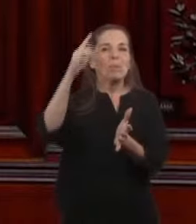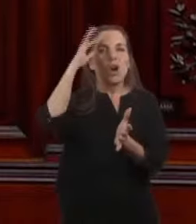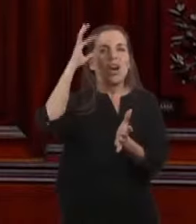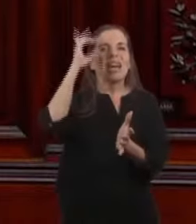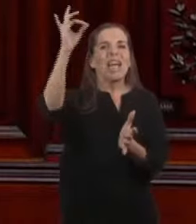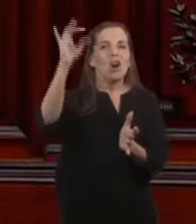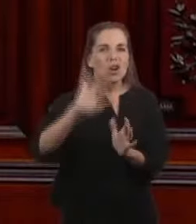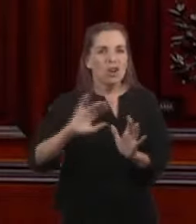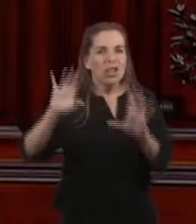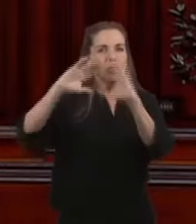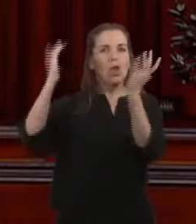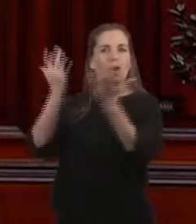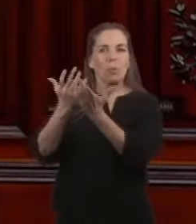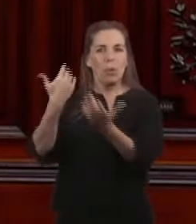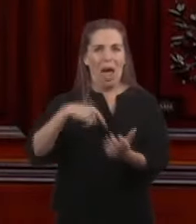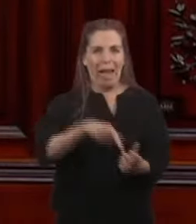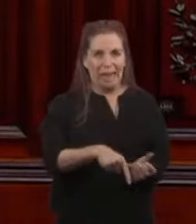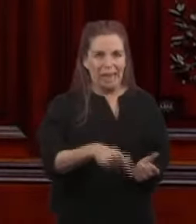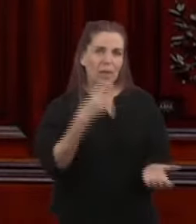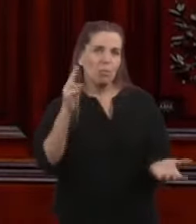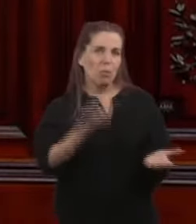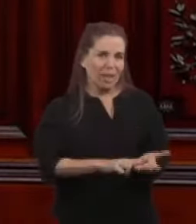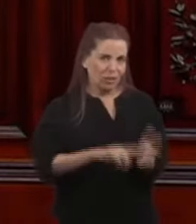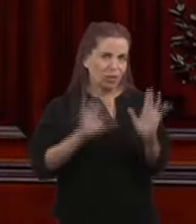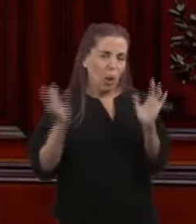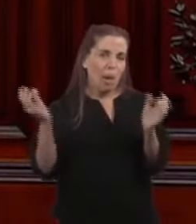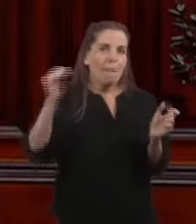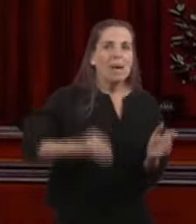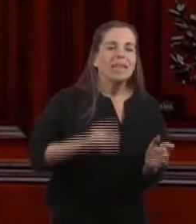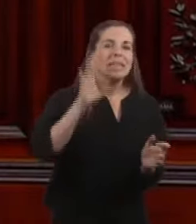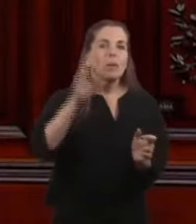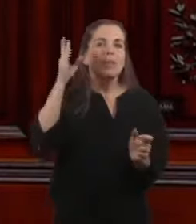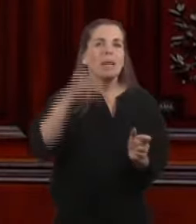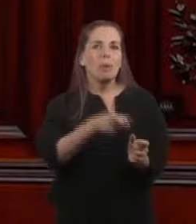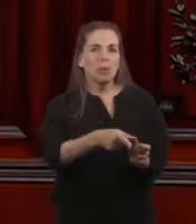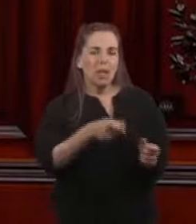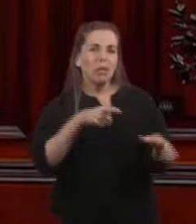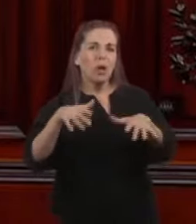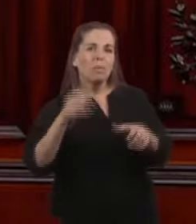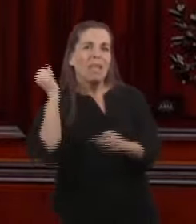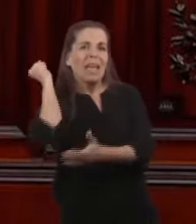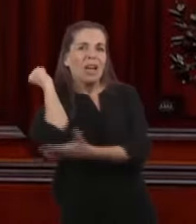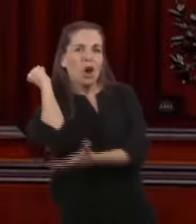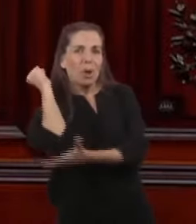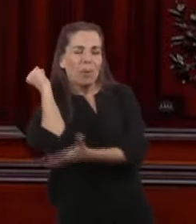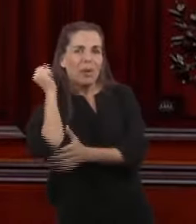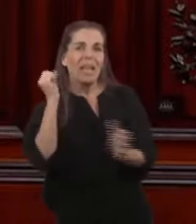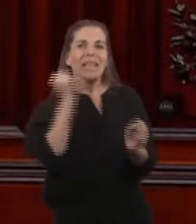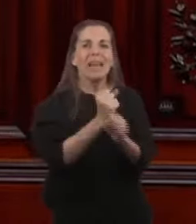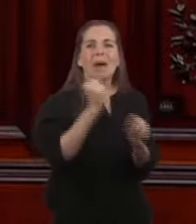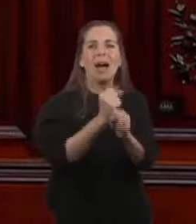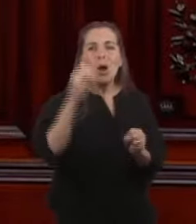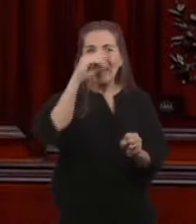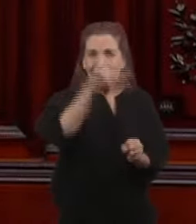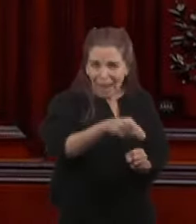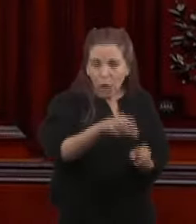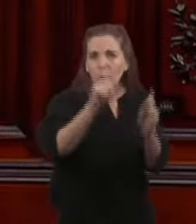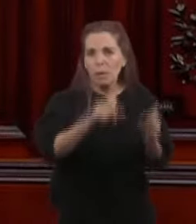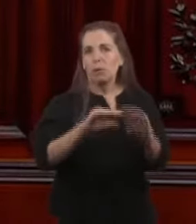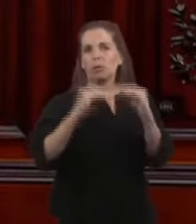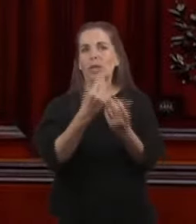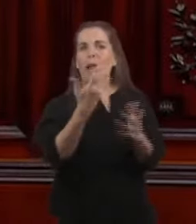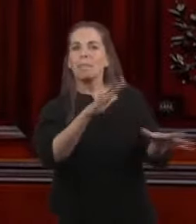si a eso le sumamos que el 50% de la actividad económica es informal la presión impositiva formal en Argentina ronda el 60